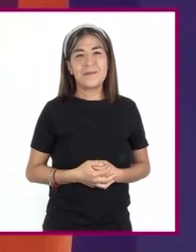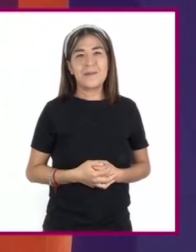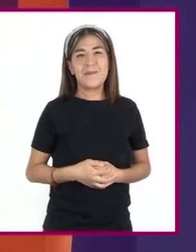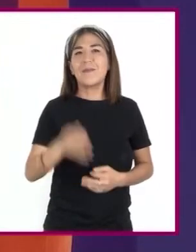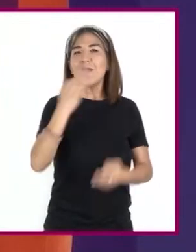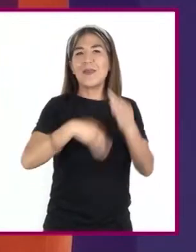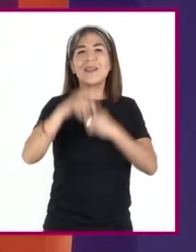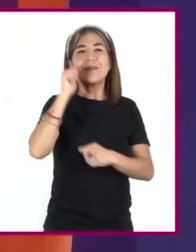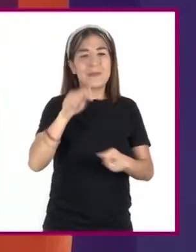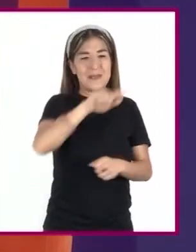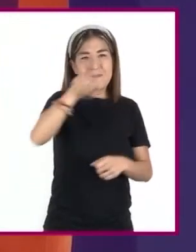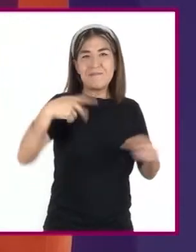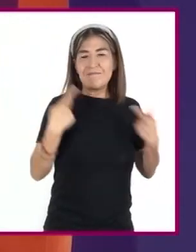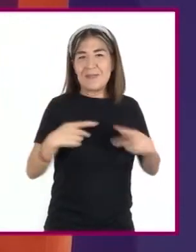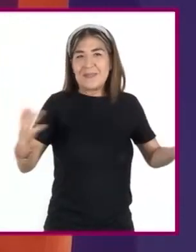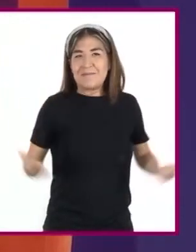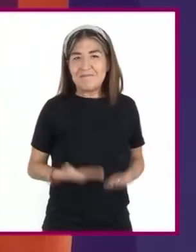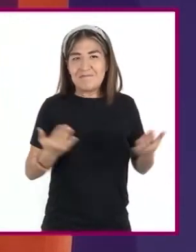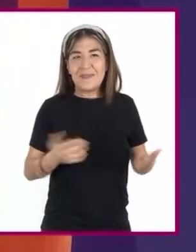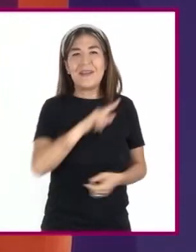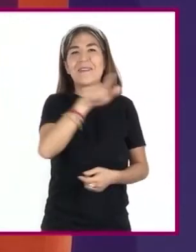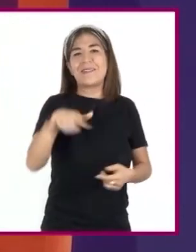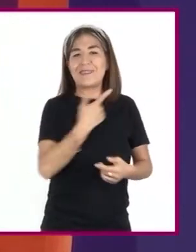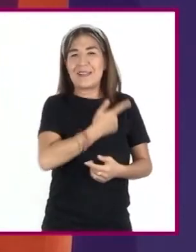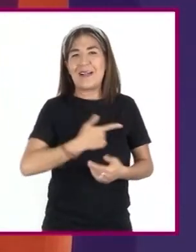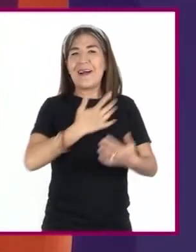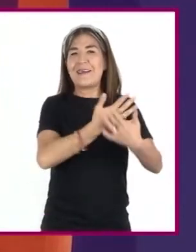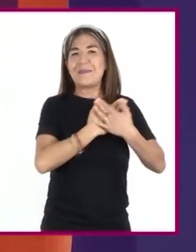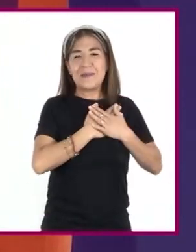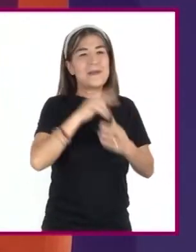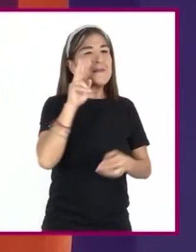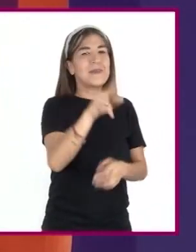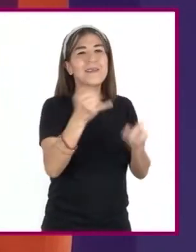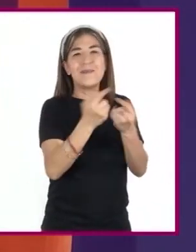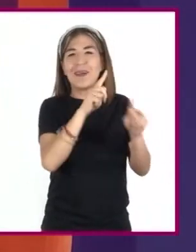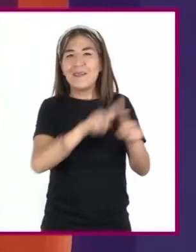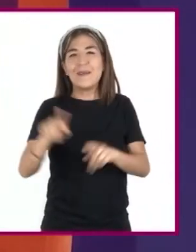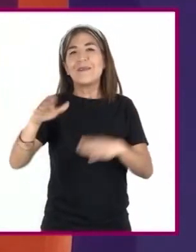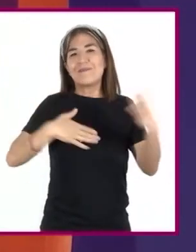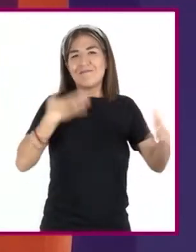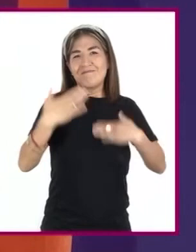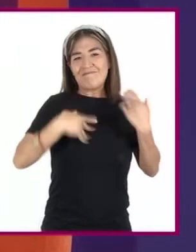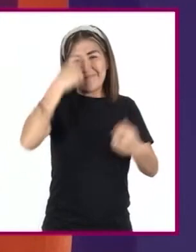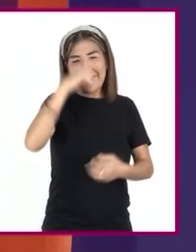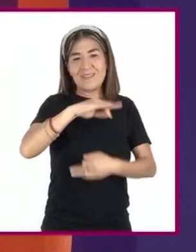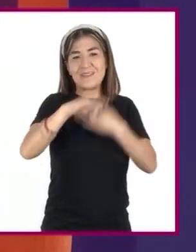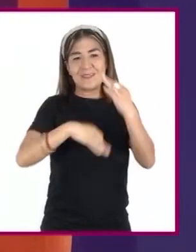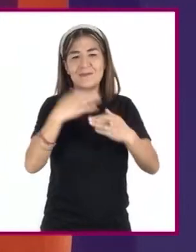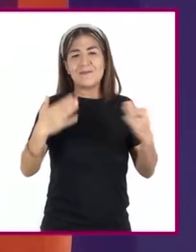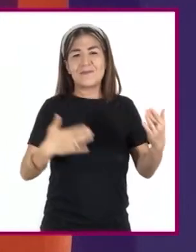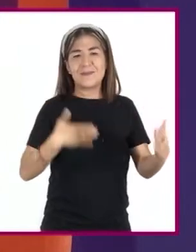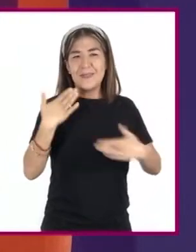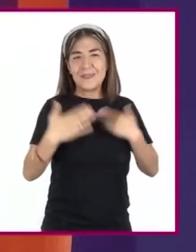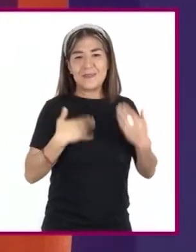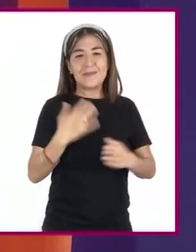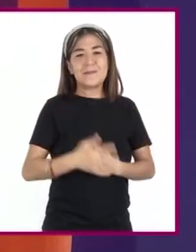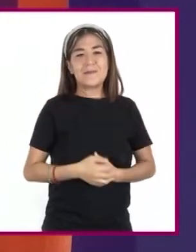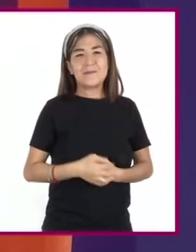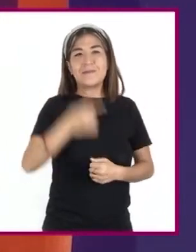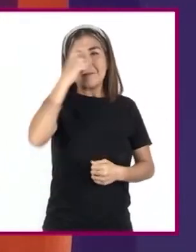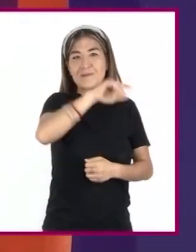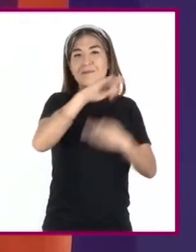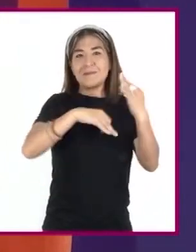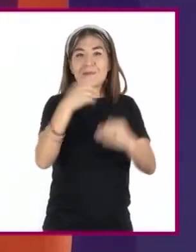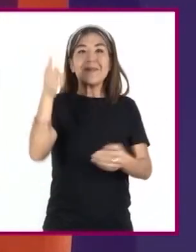Todos siempre bailan y así lo verán. Y así lo verán para que todos gocen, para que todos gocen, para que lo